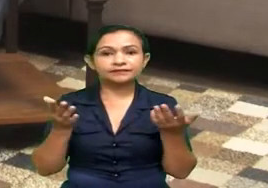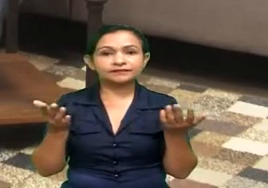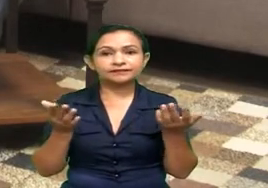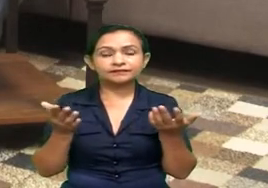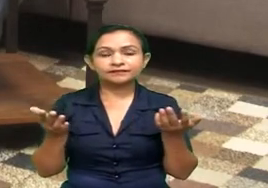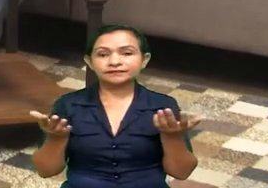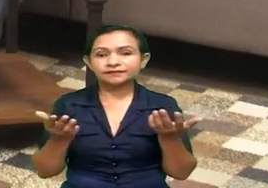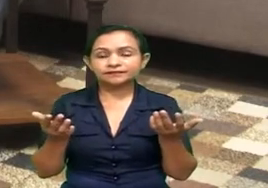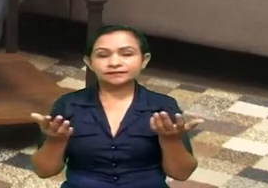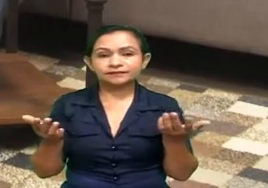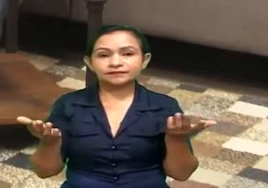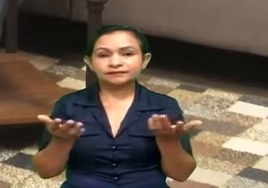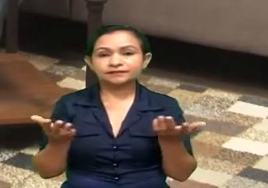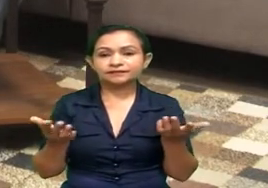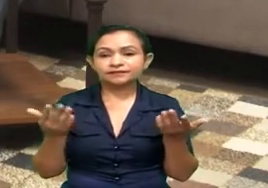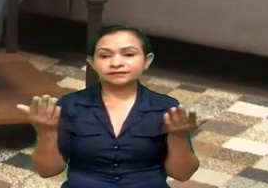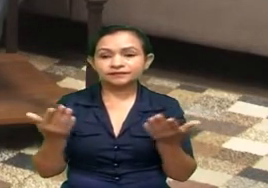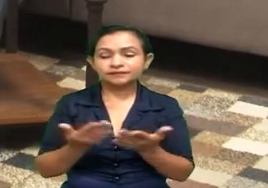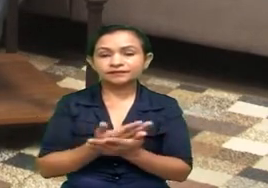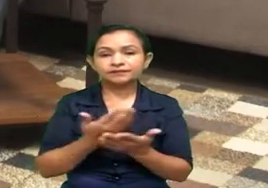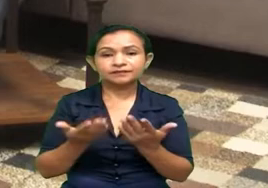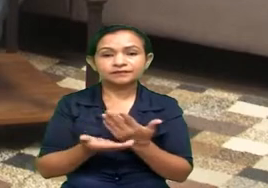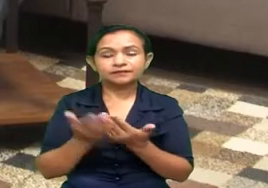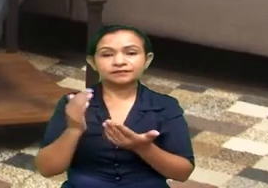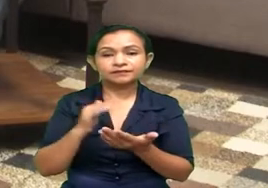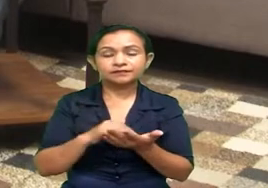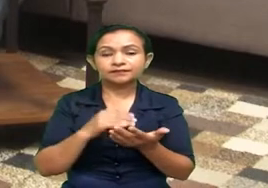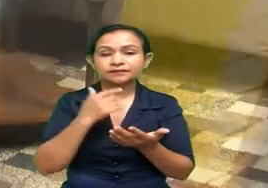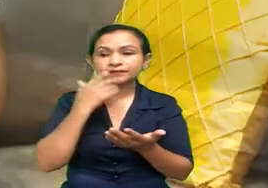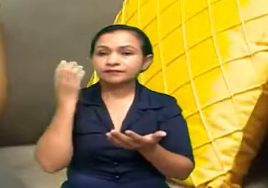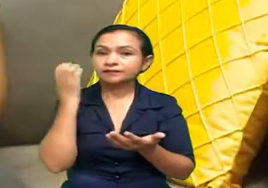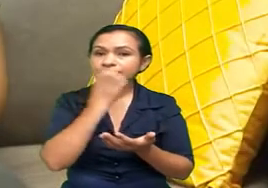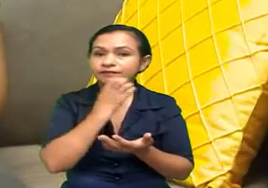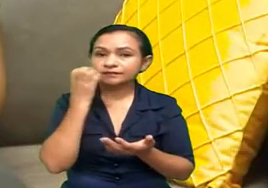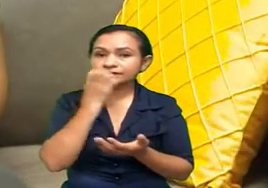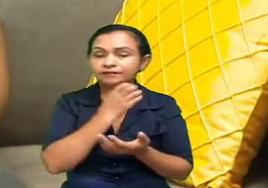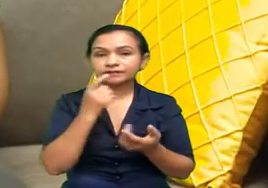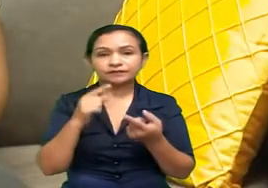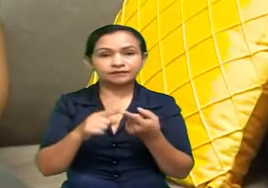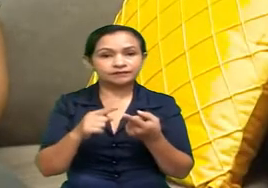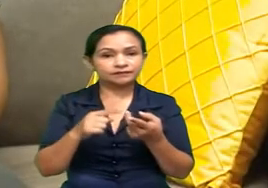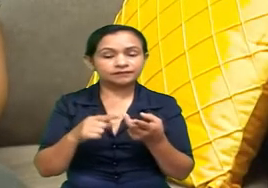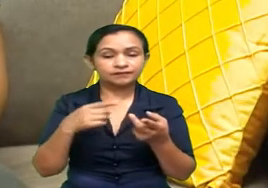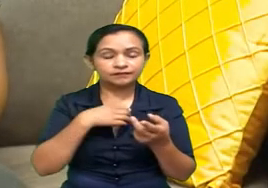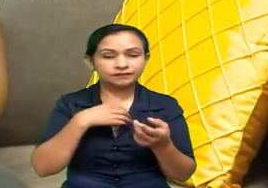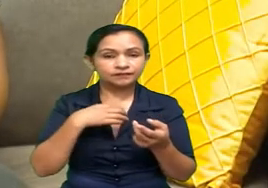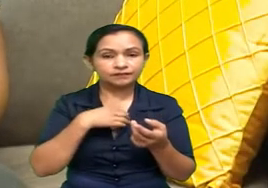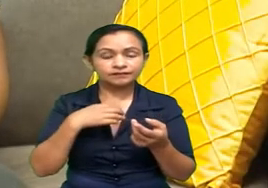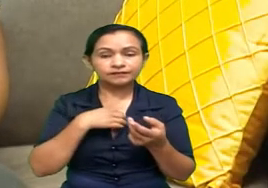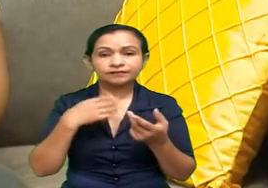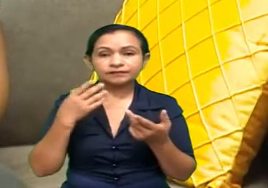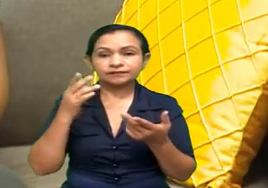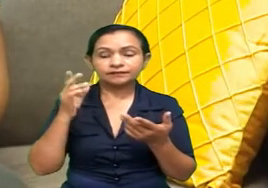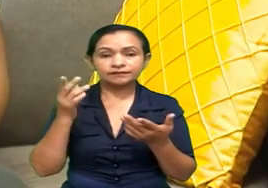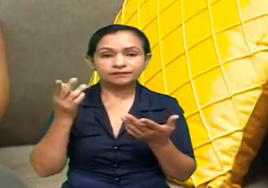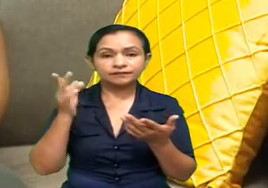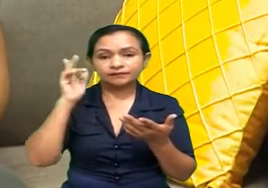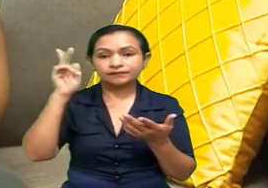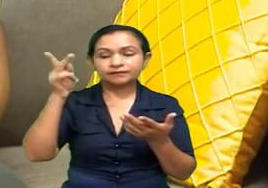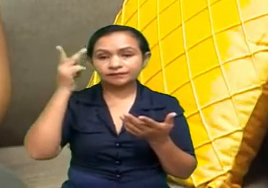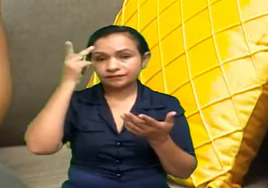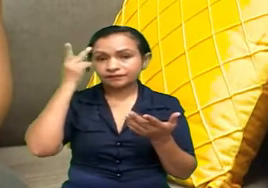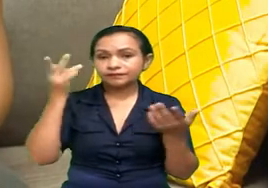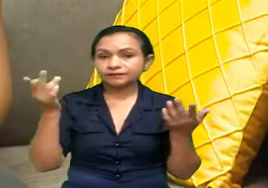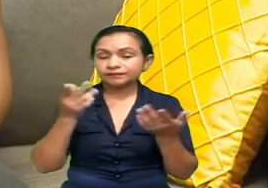de nuevamente instaurar la esclavitud luego que nuestra propia constitución política se hubiese abolido.